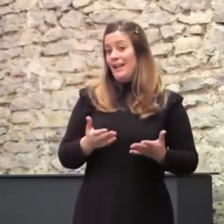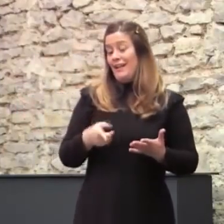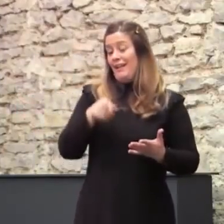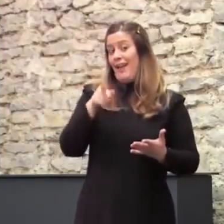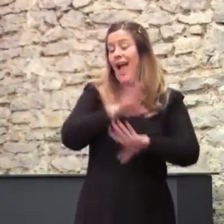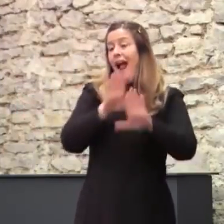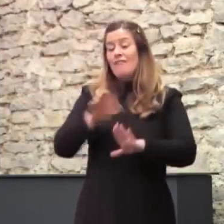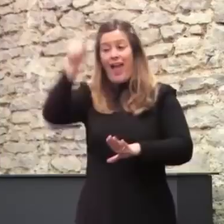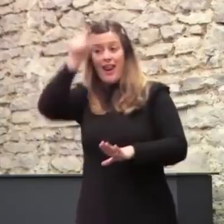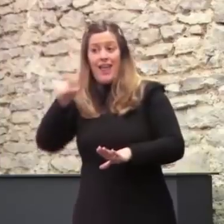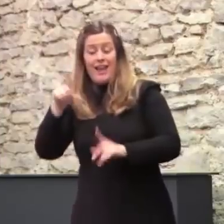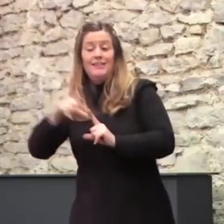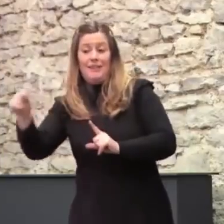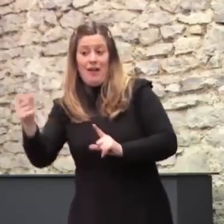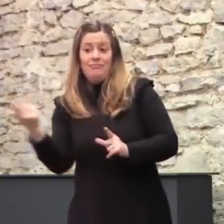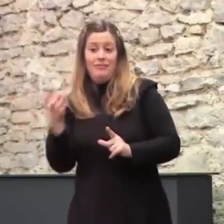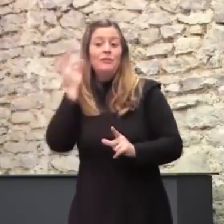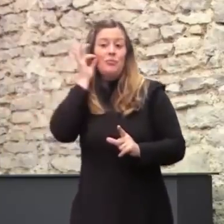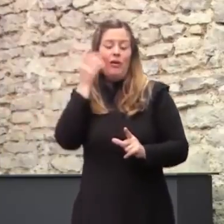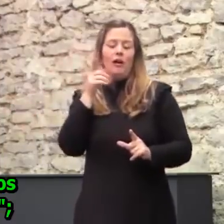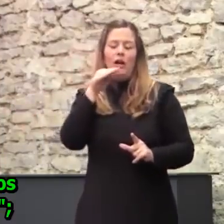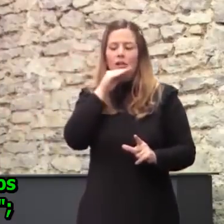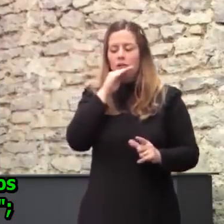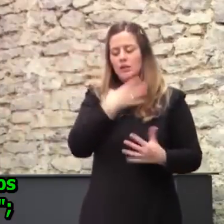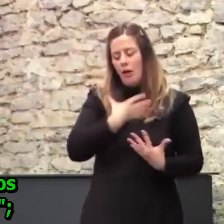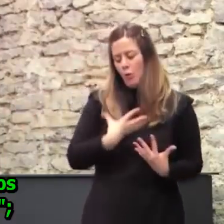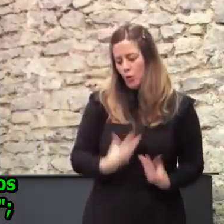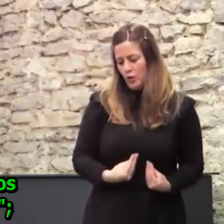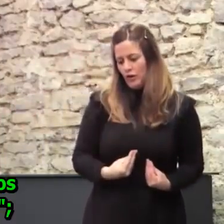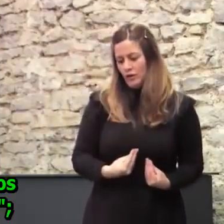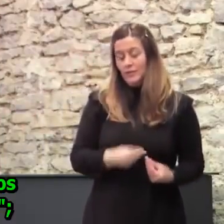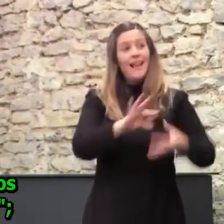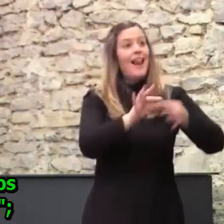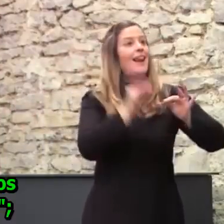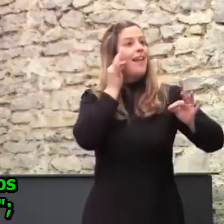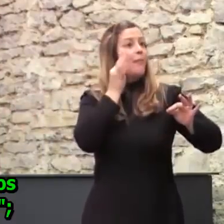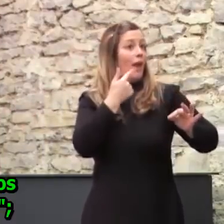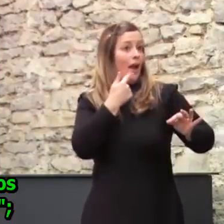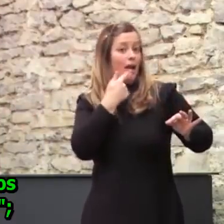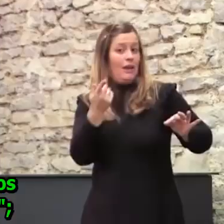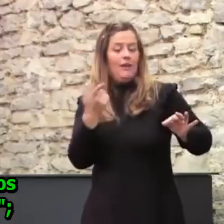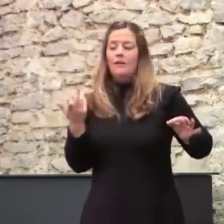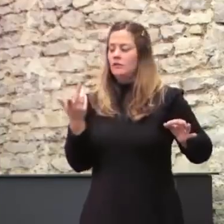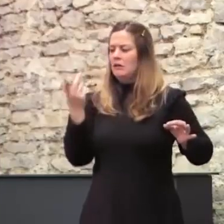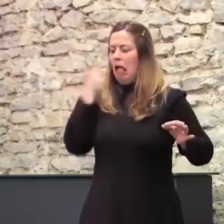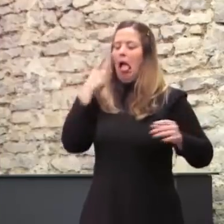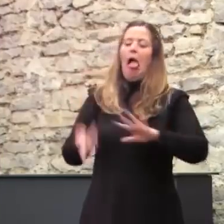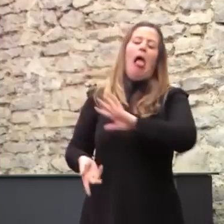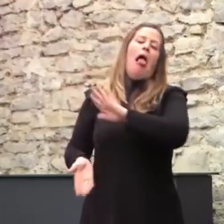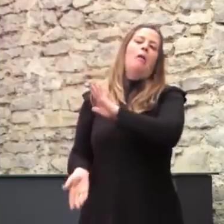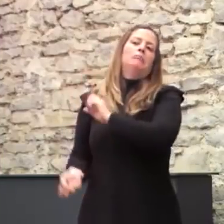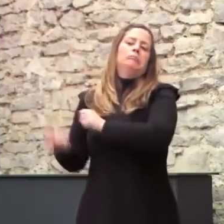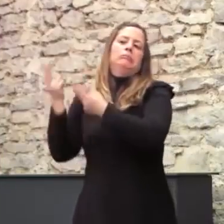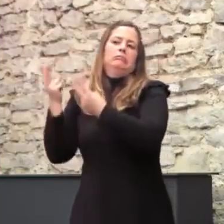la tristeza. Y en vez de decirle a su amiga, bueno, a este que le den, vamos a hacer nosotras a ver cómo podemos salir de esta vida que no nos gusta, ella,